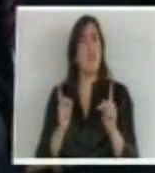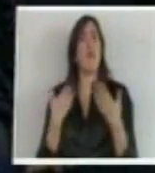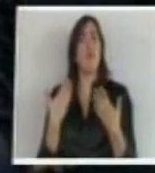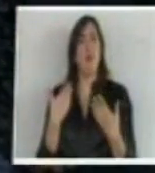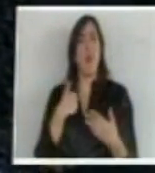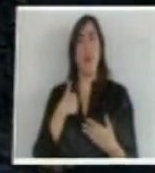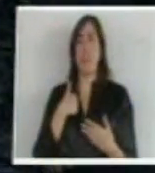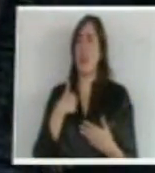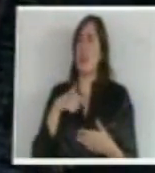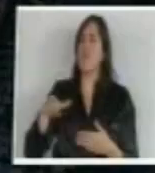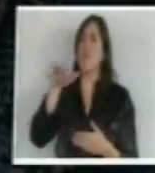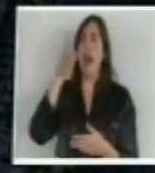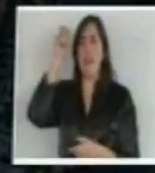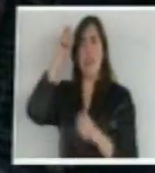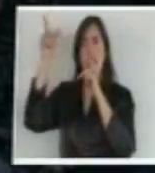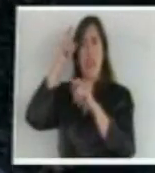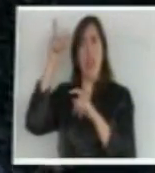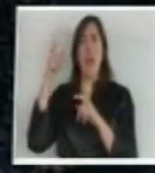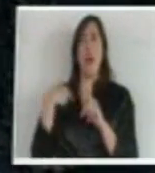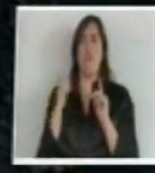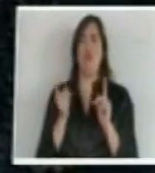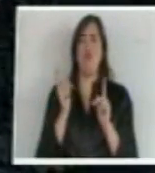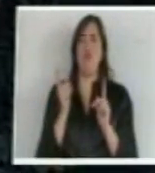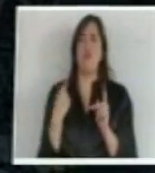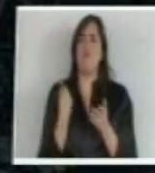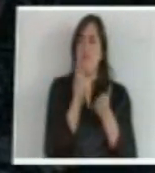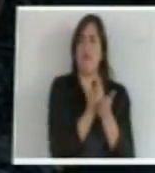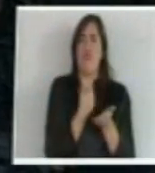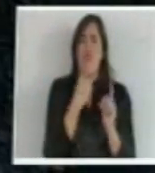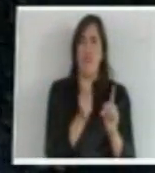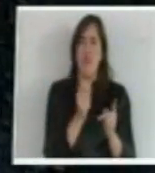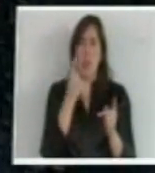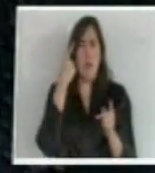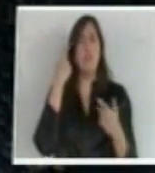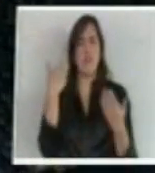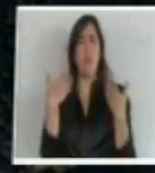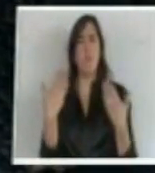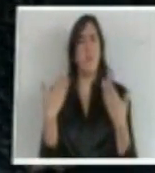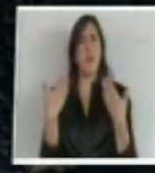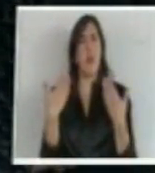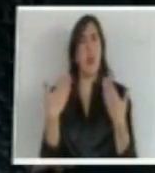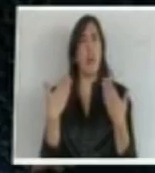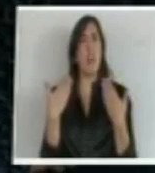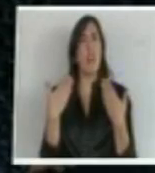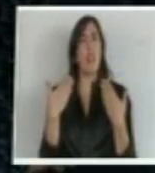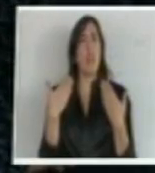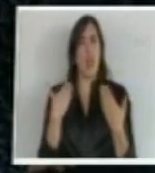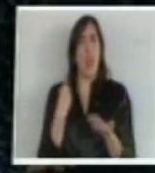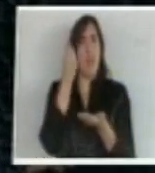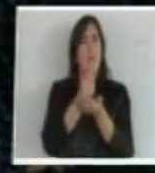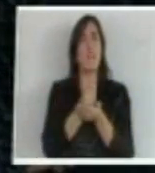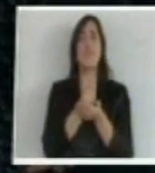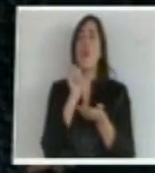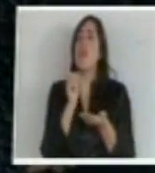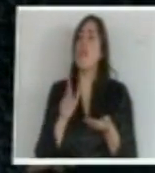representando las ideas, que es posible seguir haciendo honor a esa representación